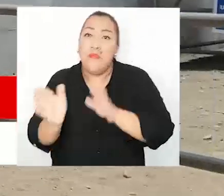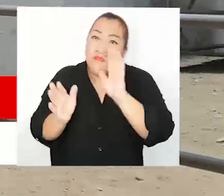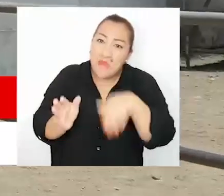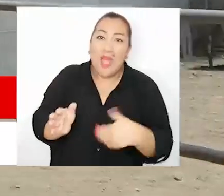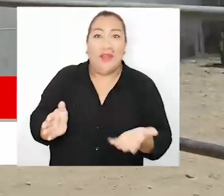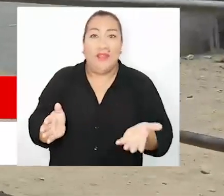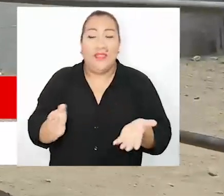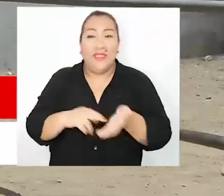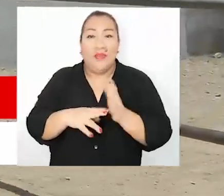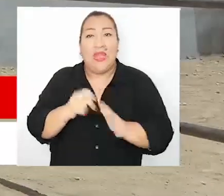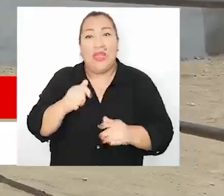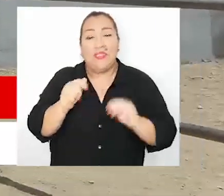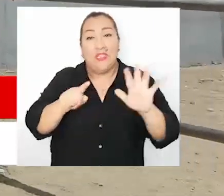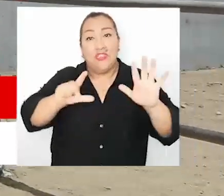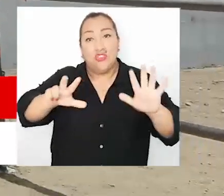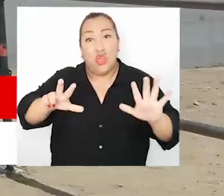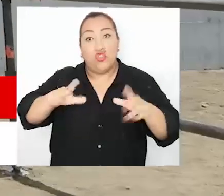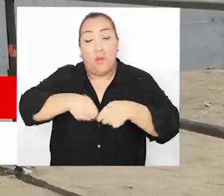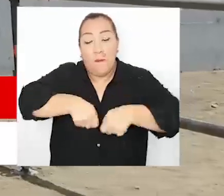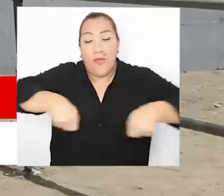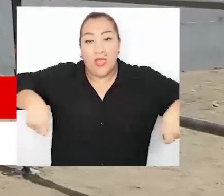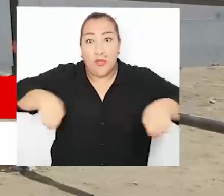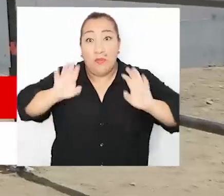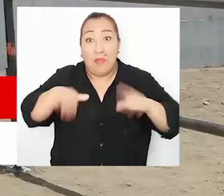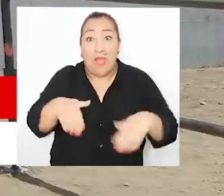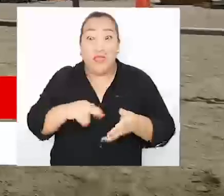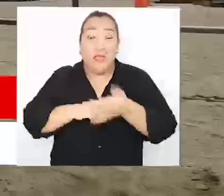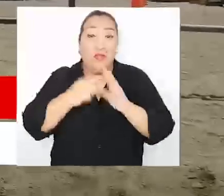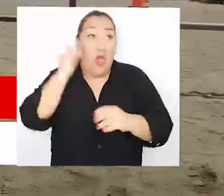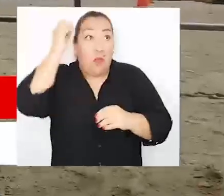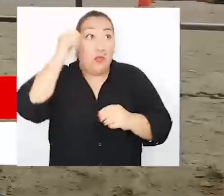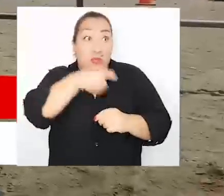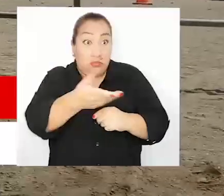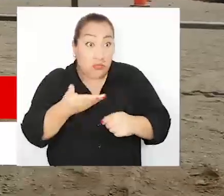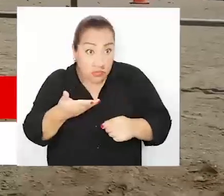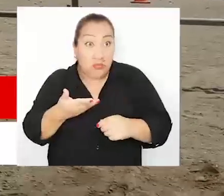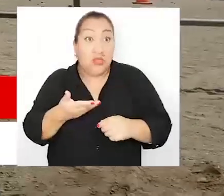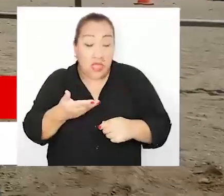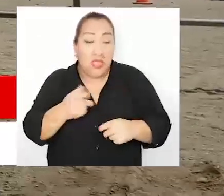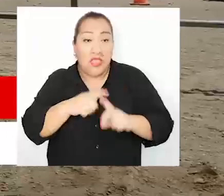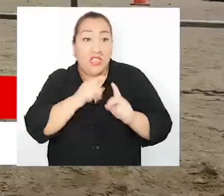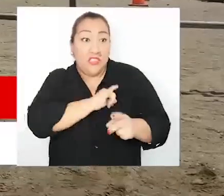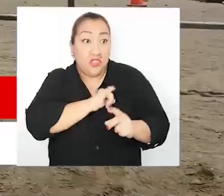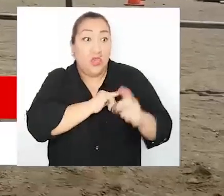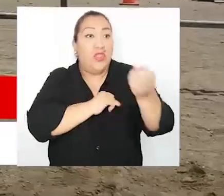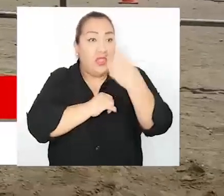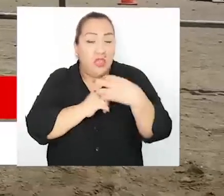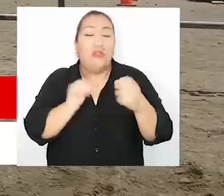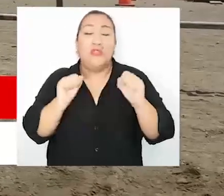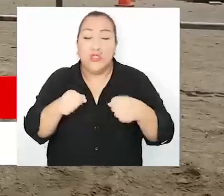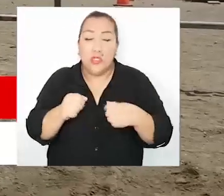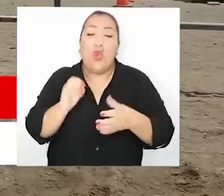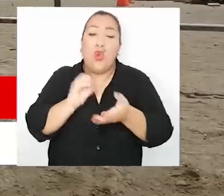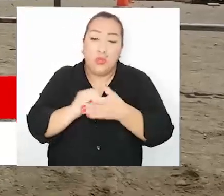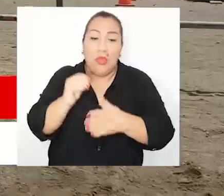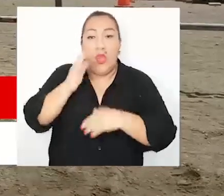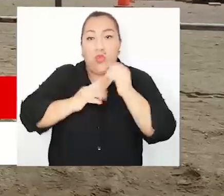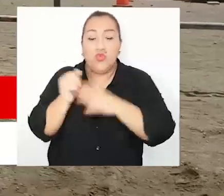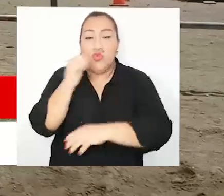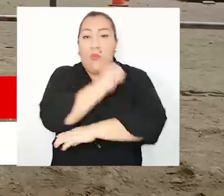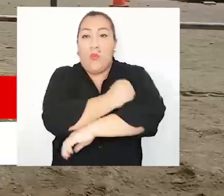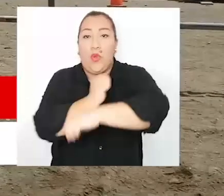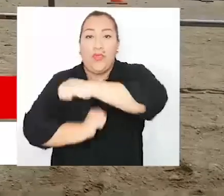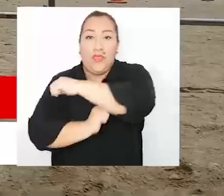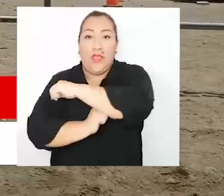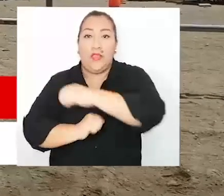en la actualidad se aprecia un desplazamiento de 18 metros. Sin embargo, con la opinión favorable del MDC, el concesionario